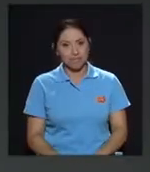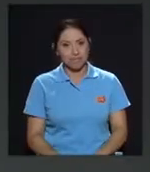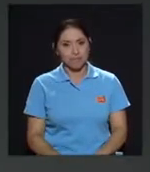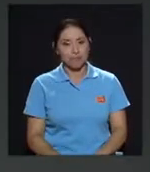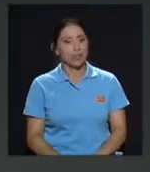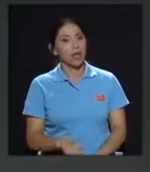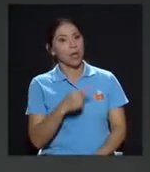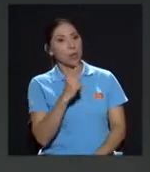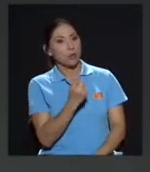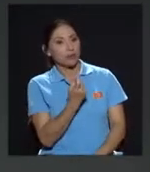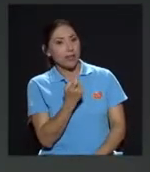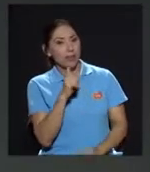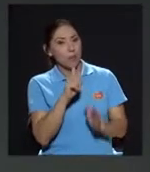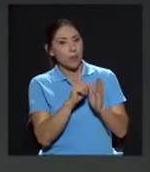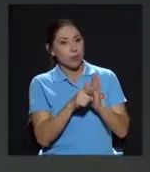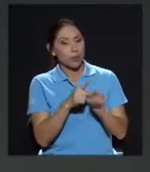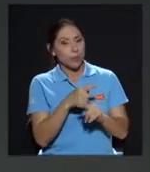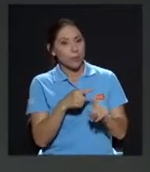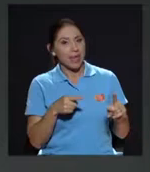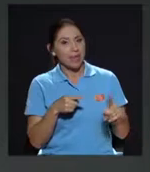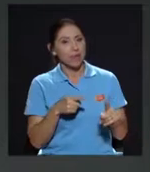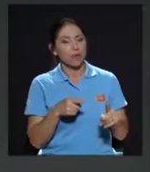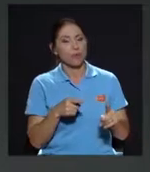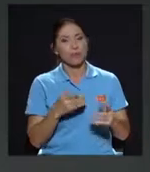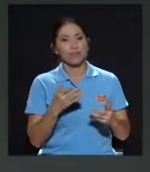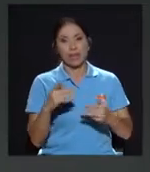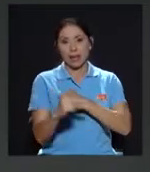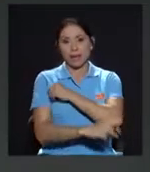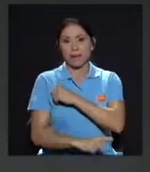medio que retos tiene el país